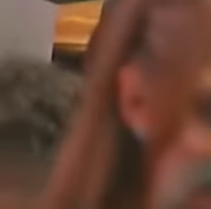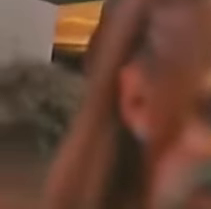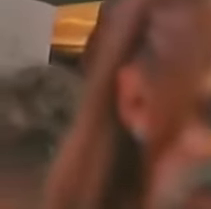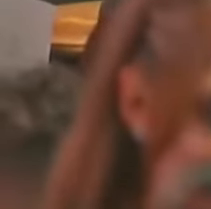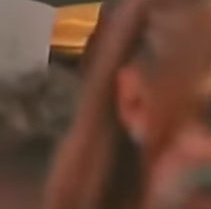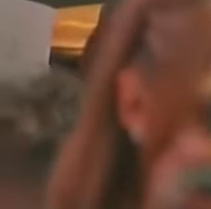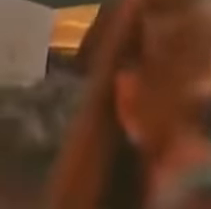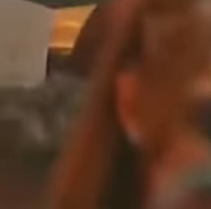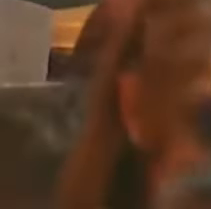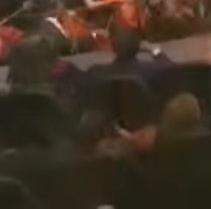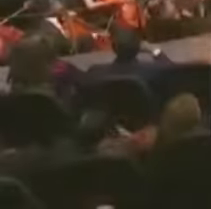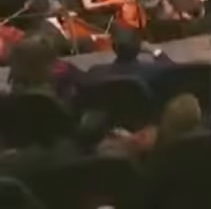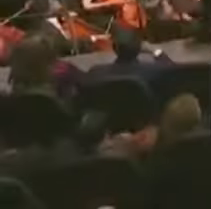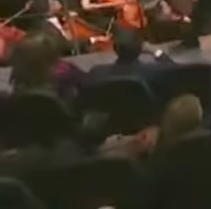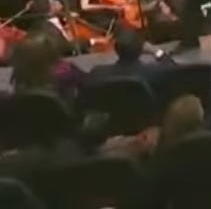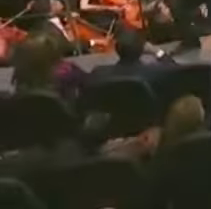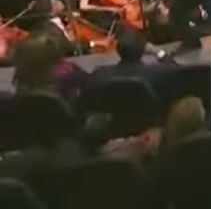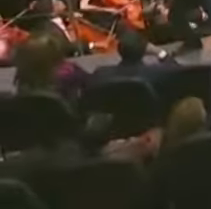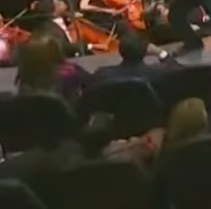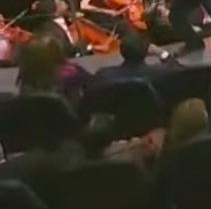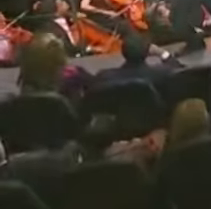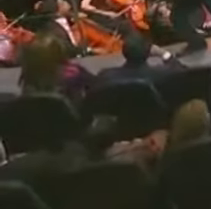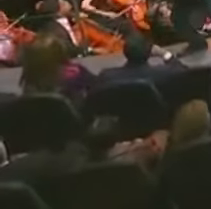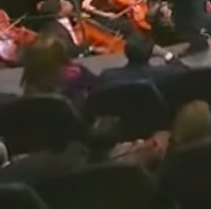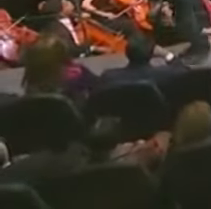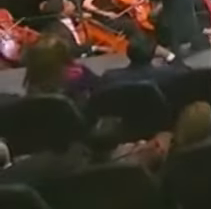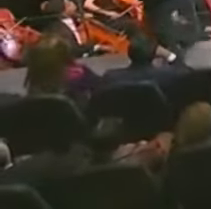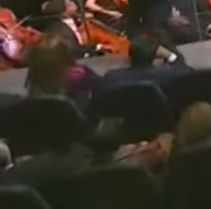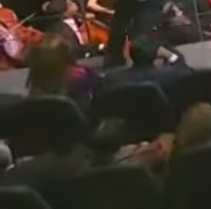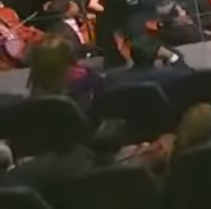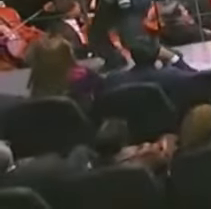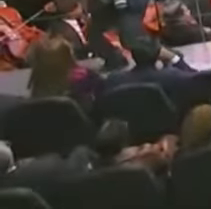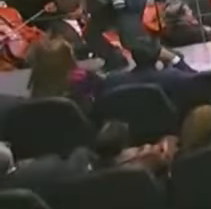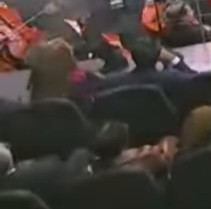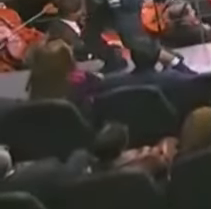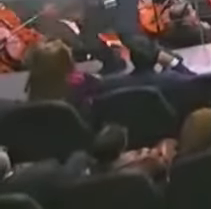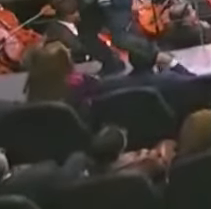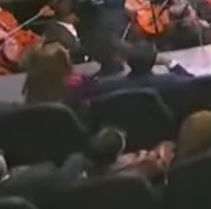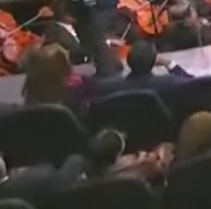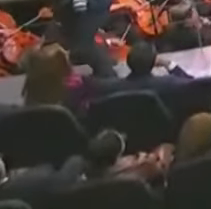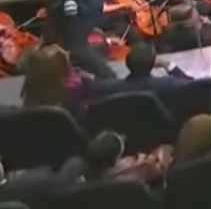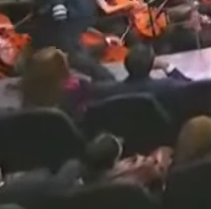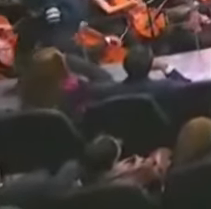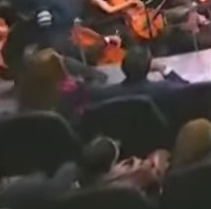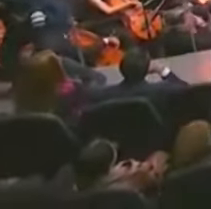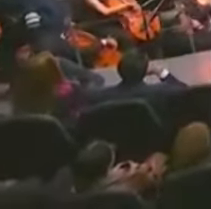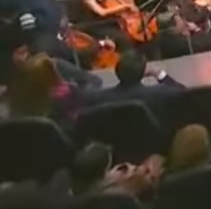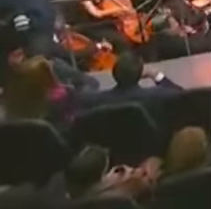Thank you.